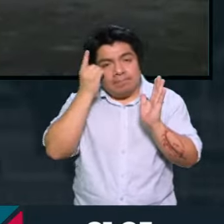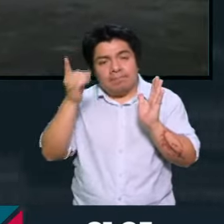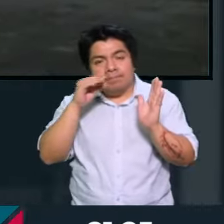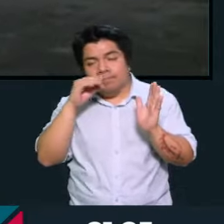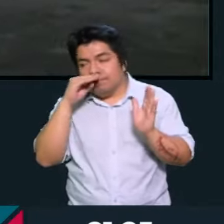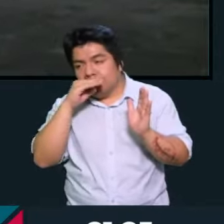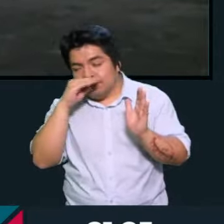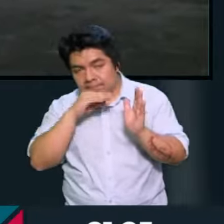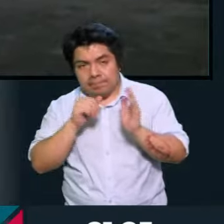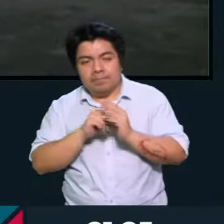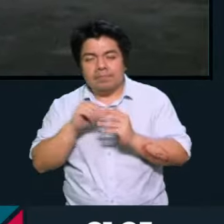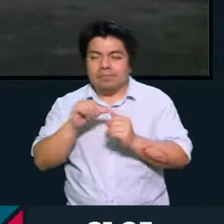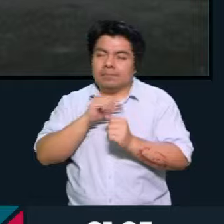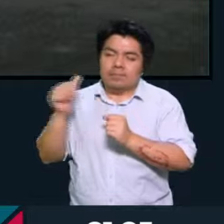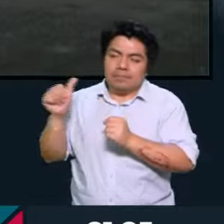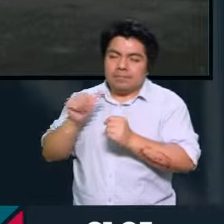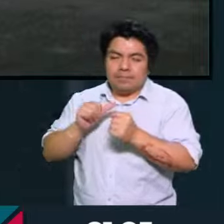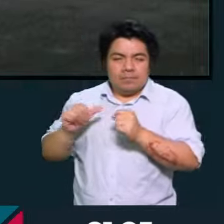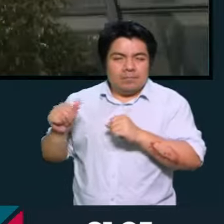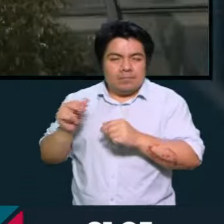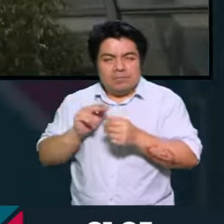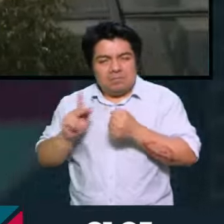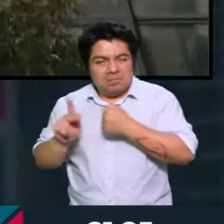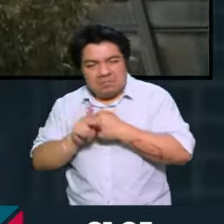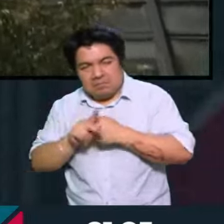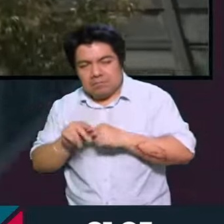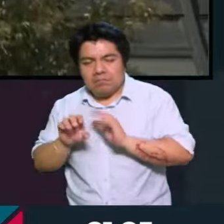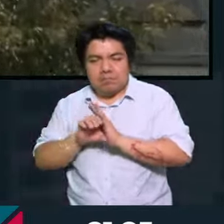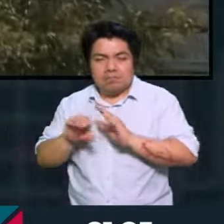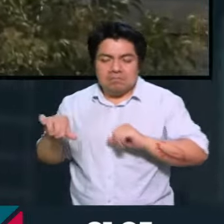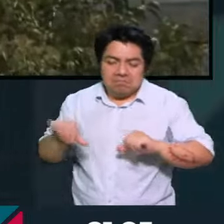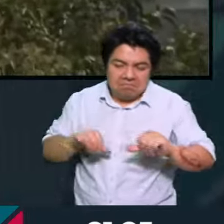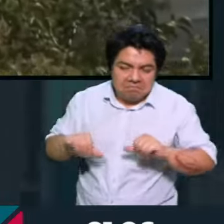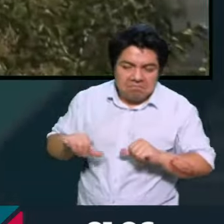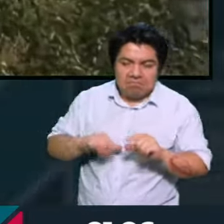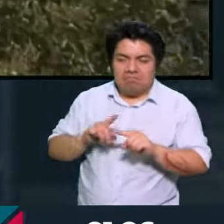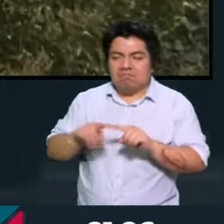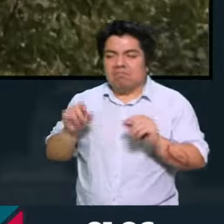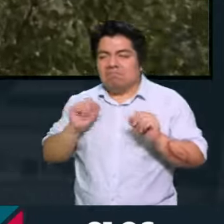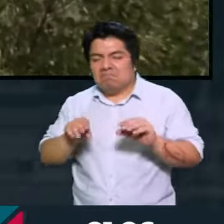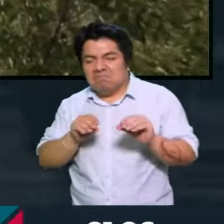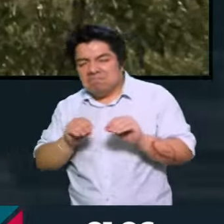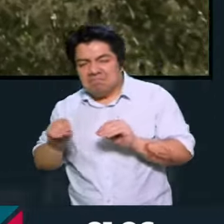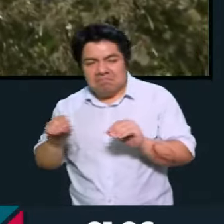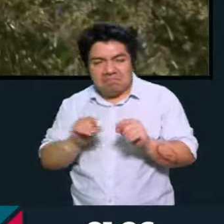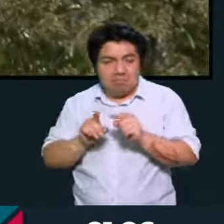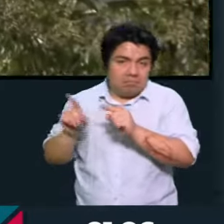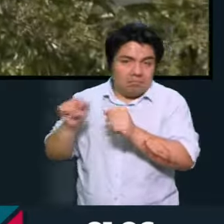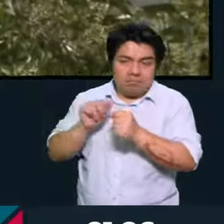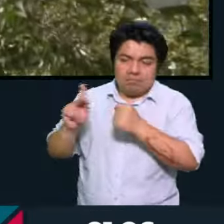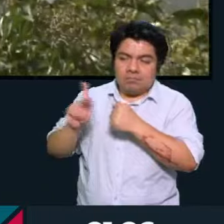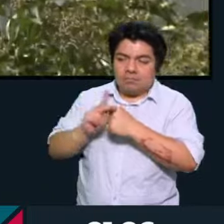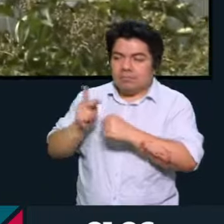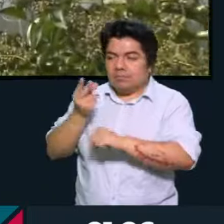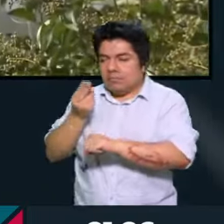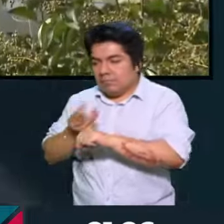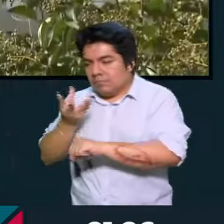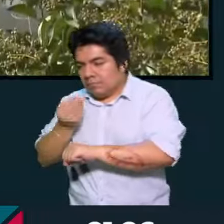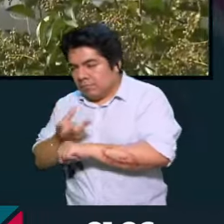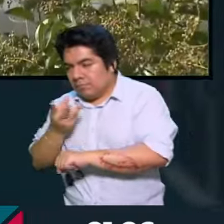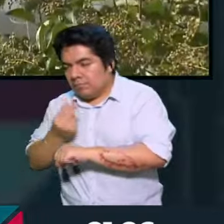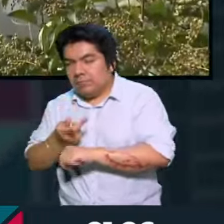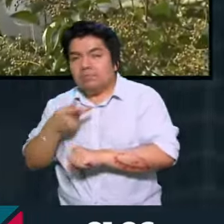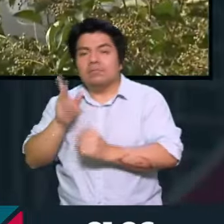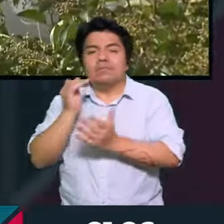que también tienen actividad sísmica, digamos como la ciudad y que se ha habido la necesidad de reconstruir, ha sido con subsidios,